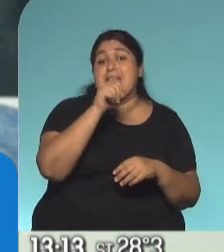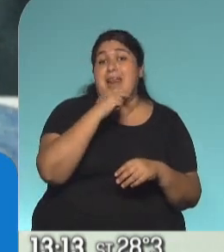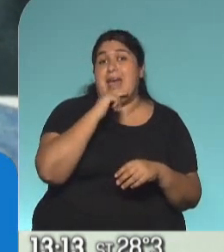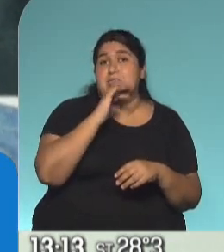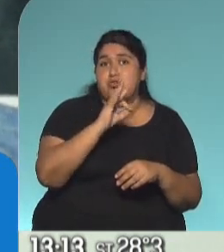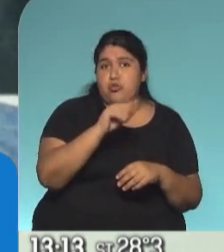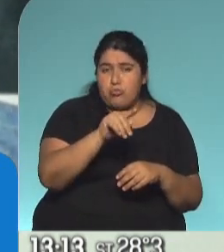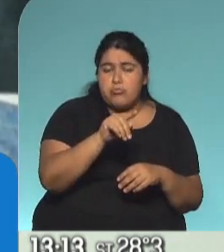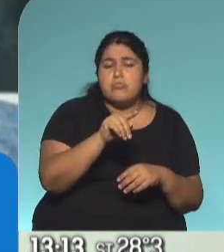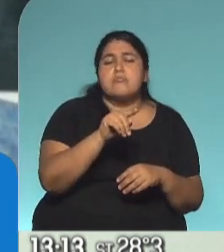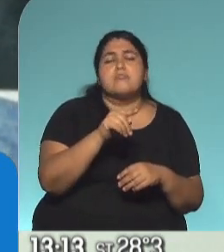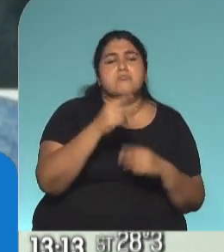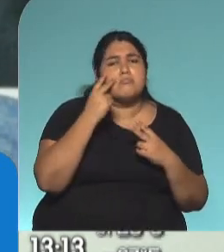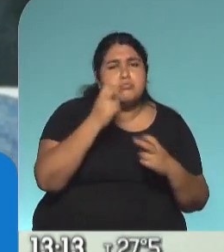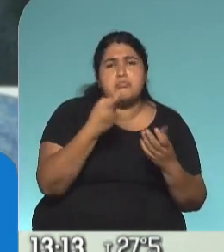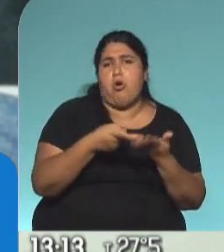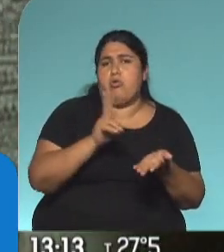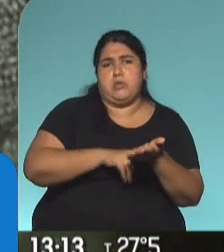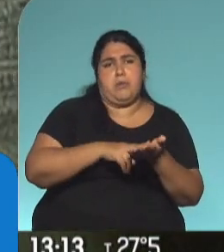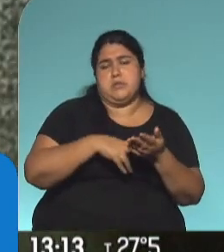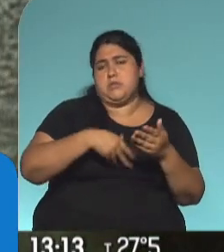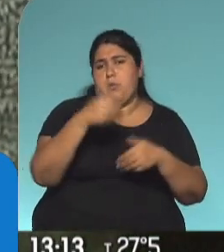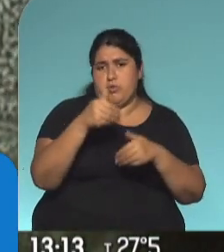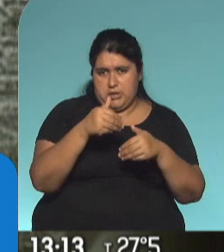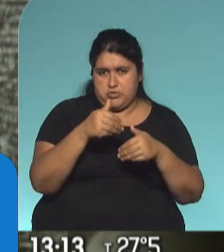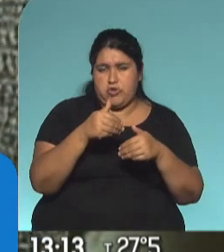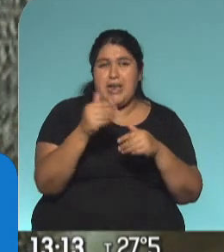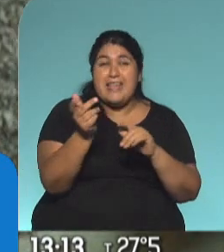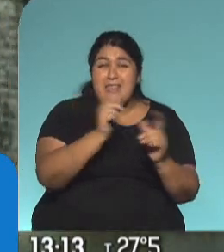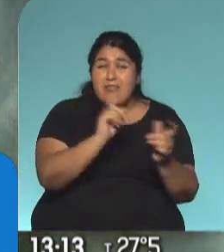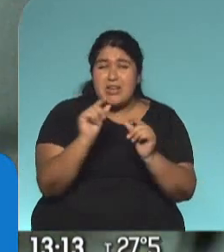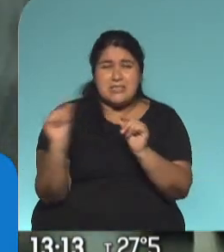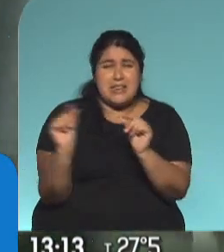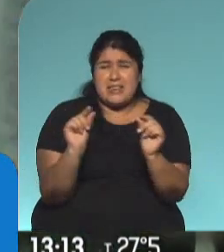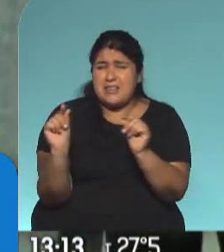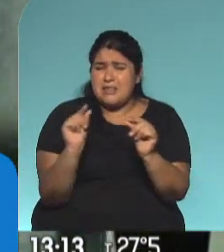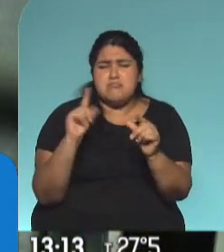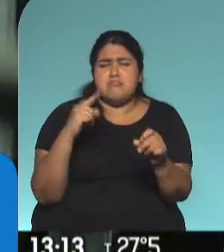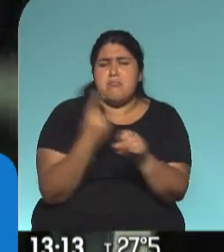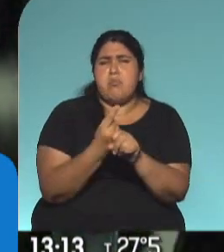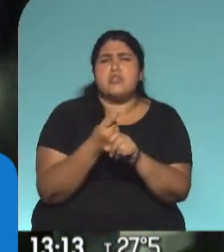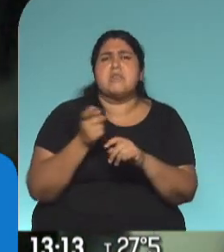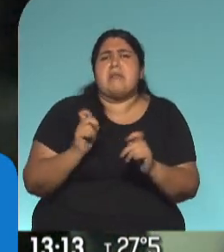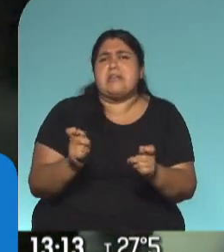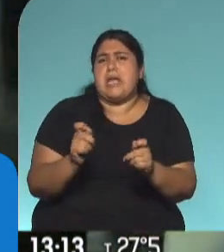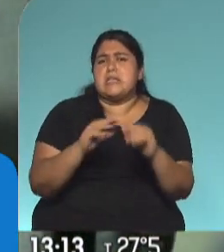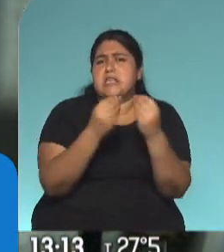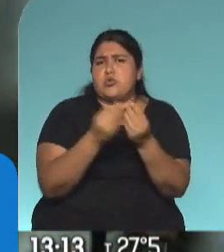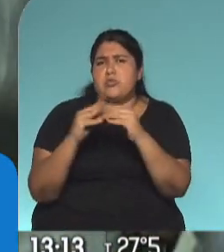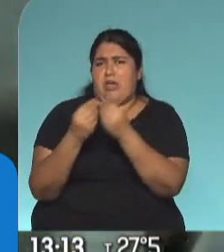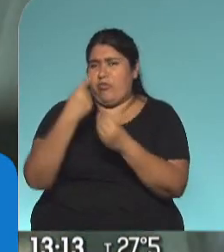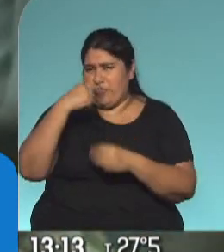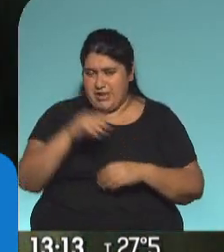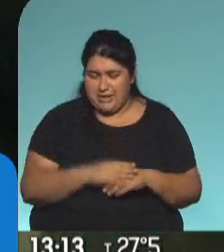es que vaya a revisión todos esos votos. Es tan chica la diferencia que realmente es imposible decir cuál va a ser el resultado final. Estamos hablando